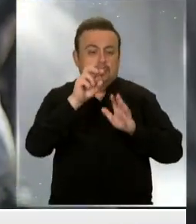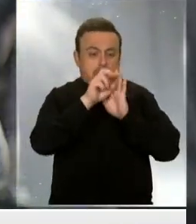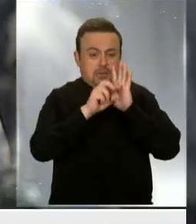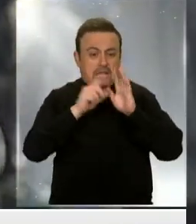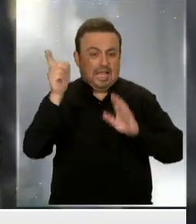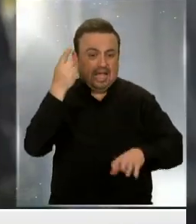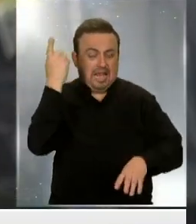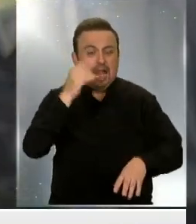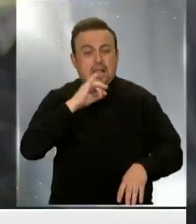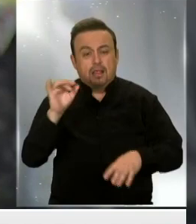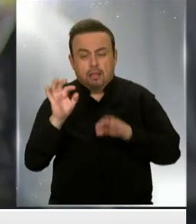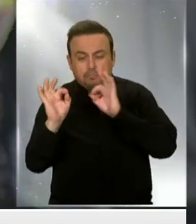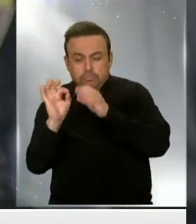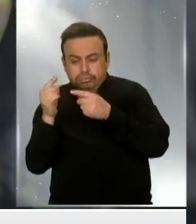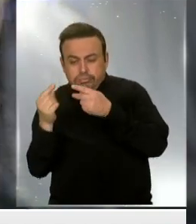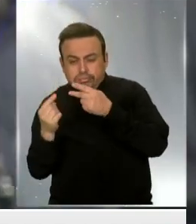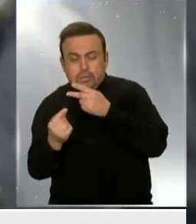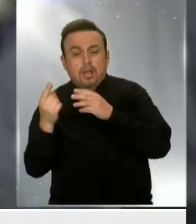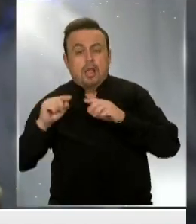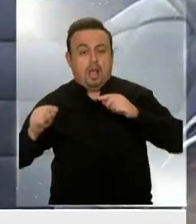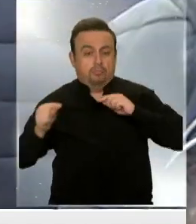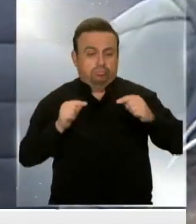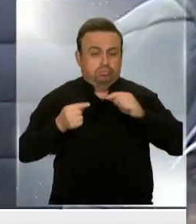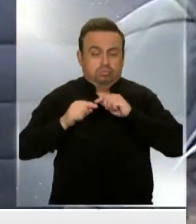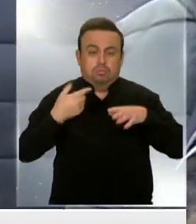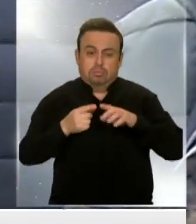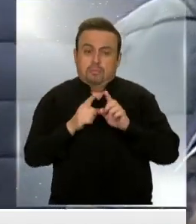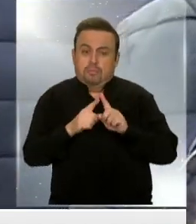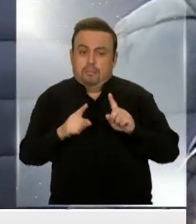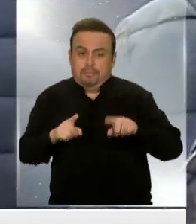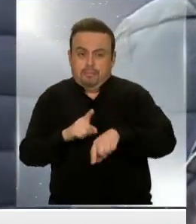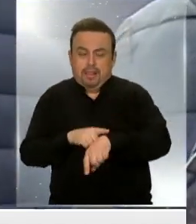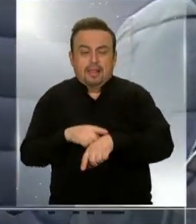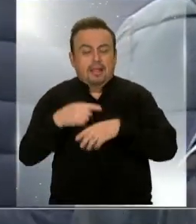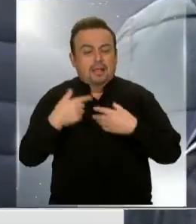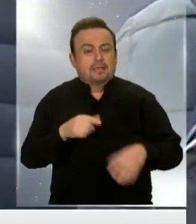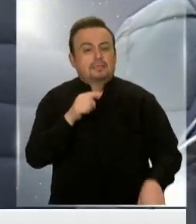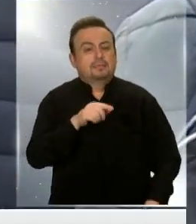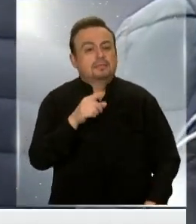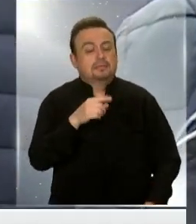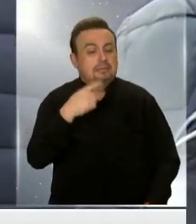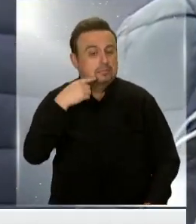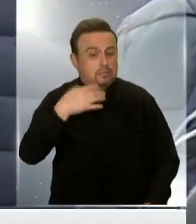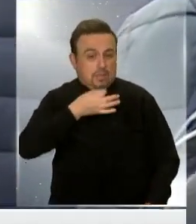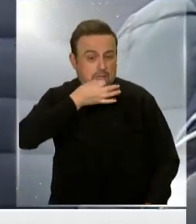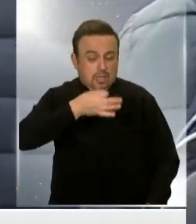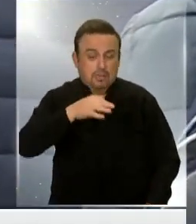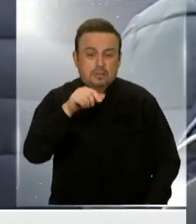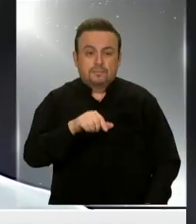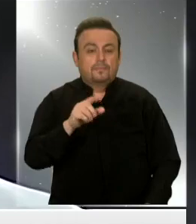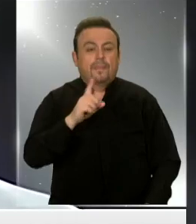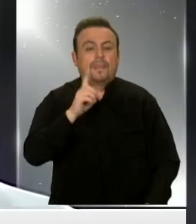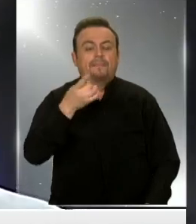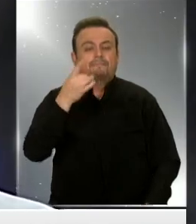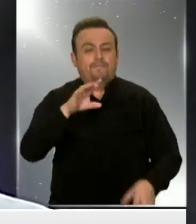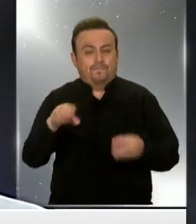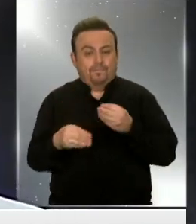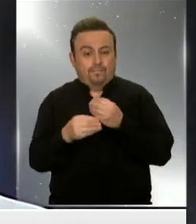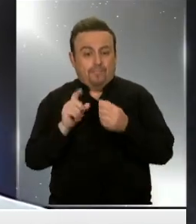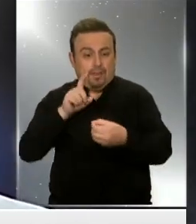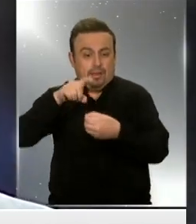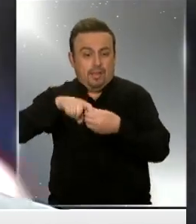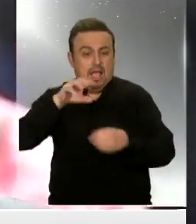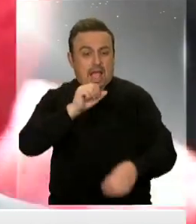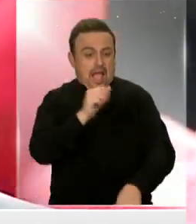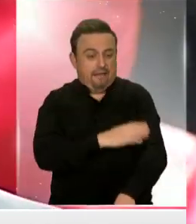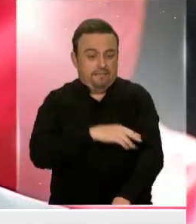en general y en particular, y esa discusión va a ser un poquito más larga. Y también, como les decía, es importante decir que no solo incluye a los afiliados de